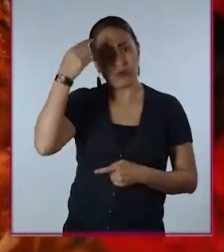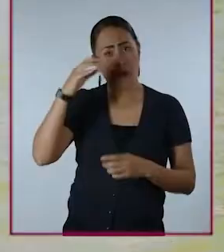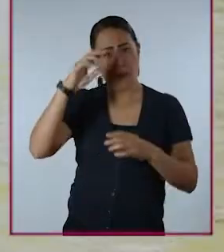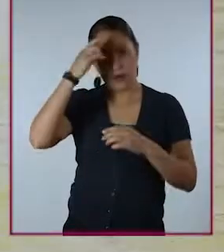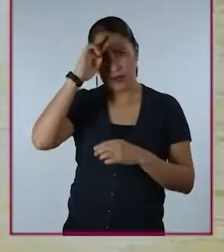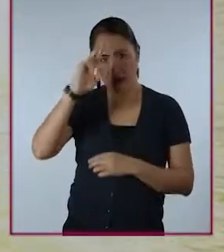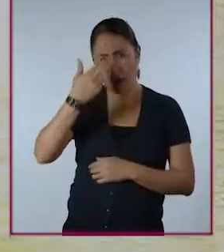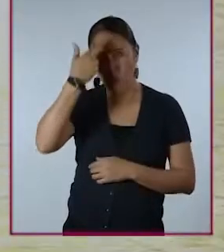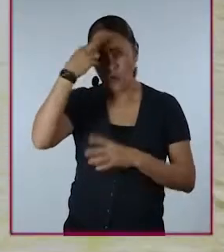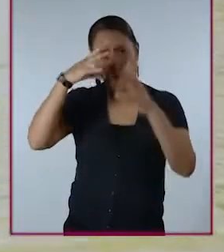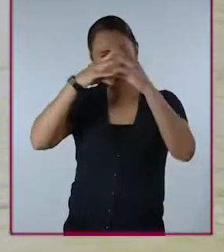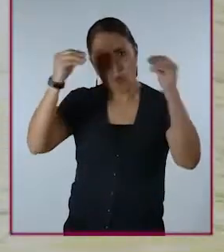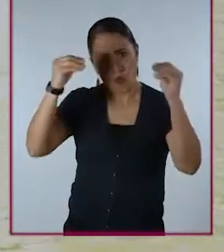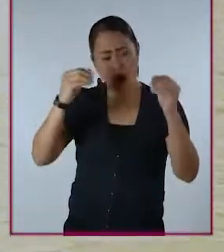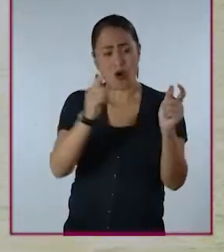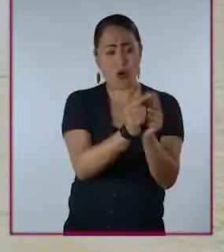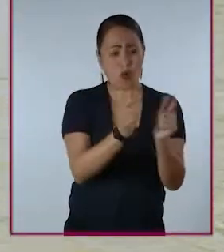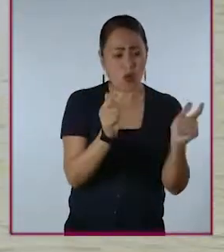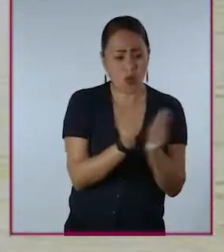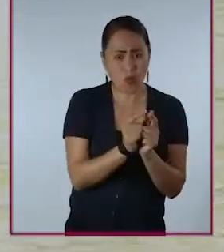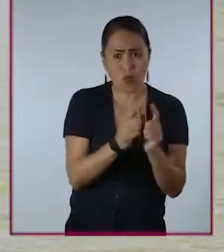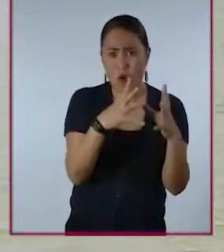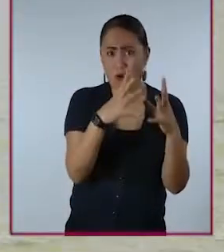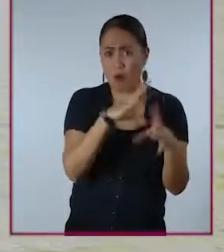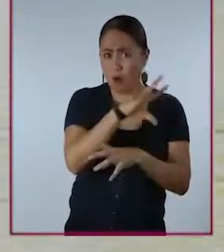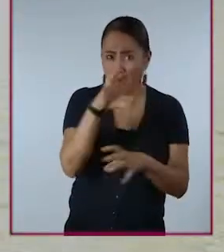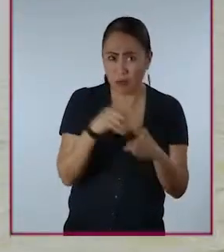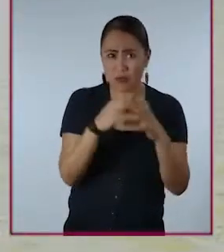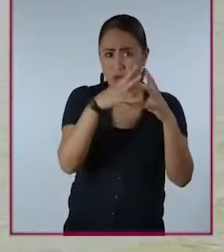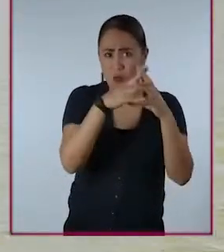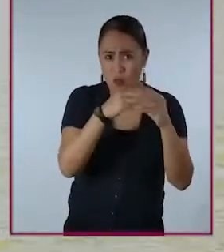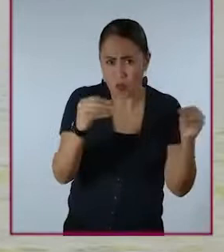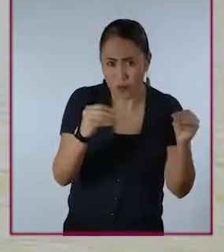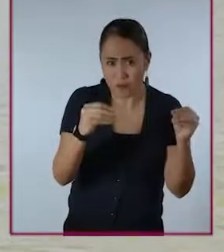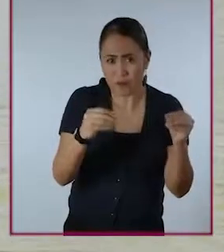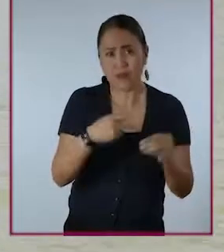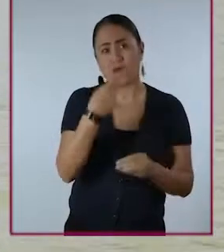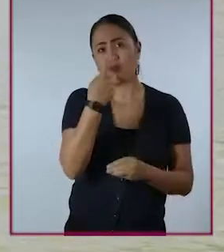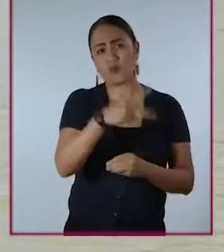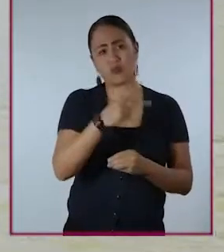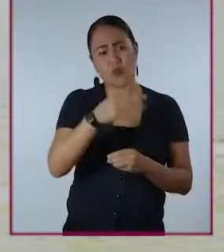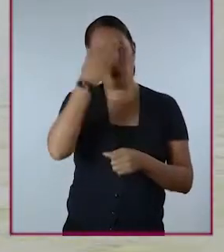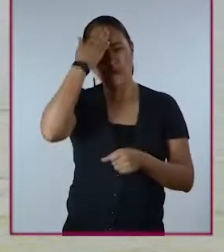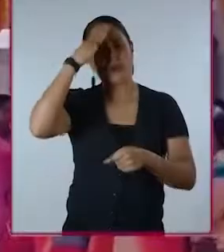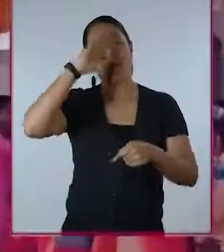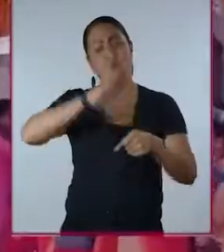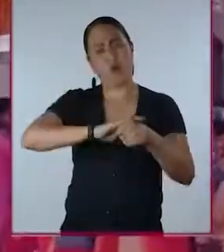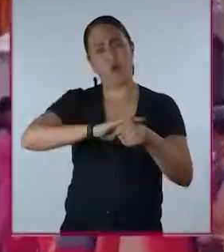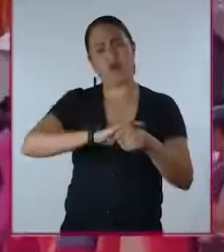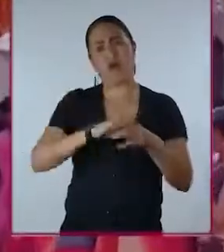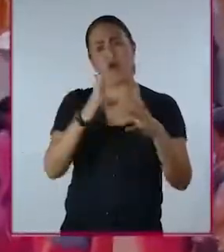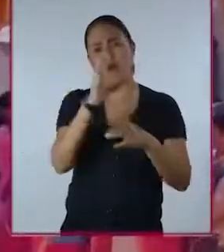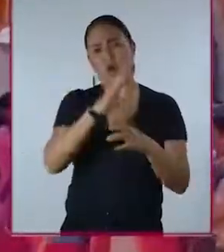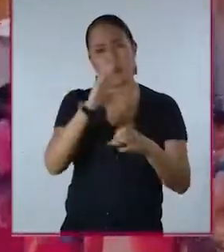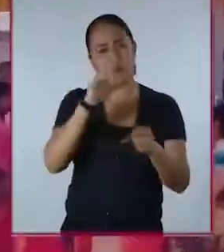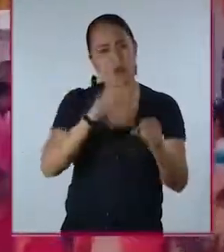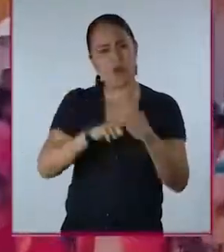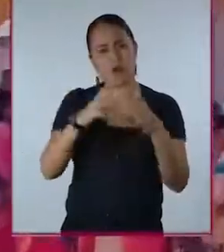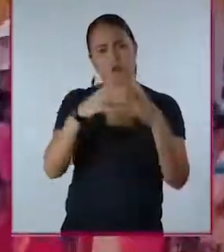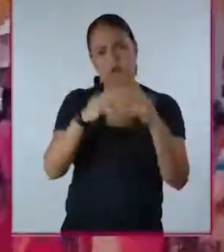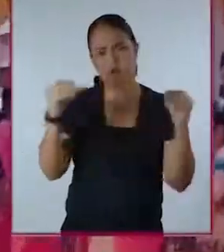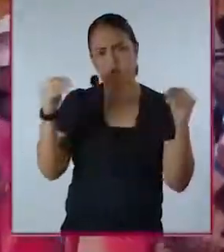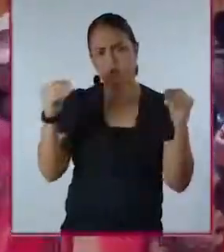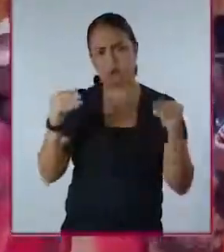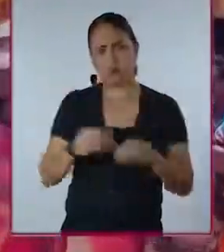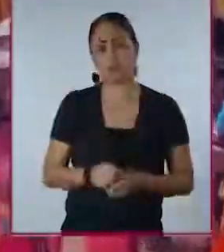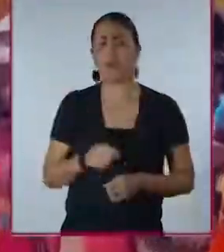o toda una civilización deja de existir, entonces desaparece la memoria intangible de una cultura.